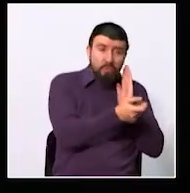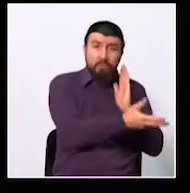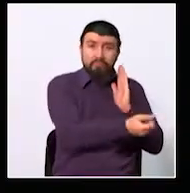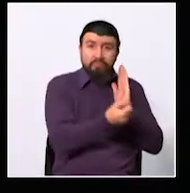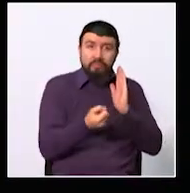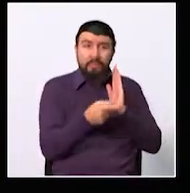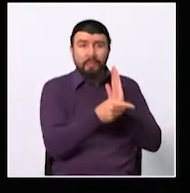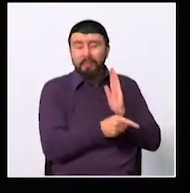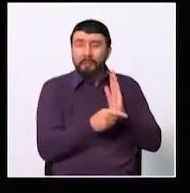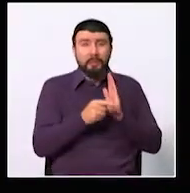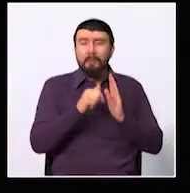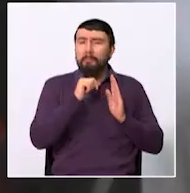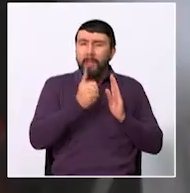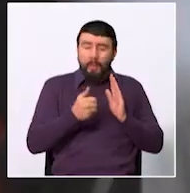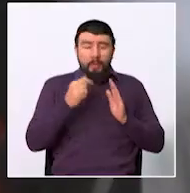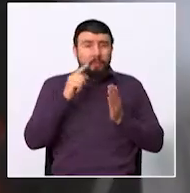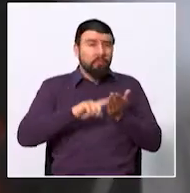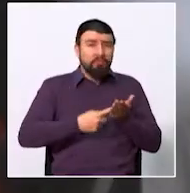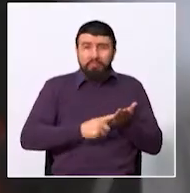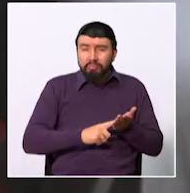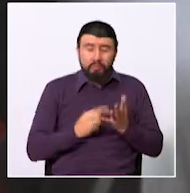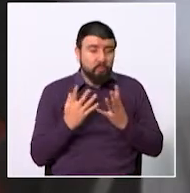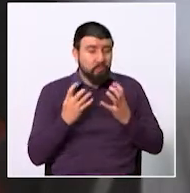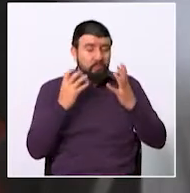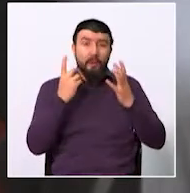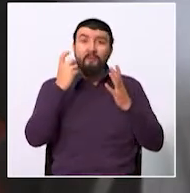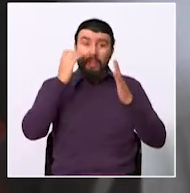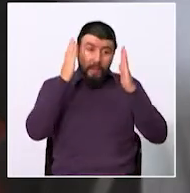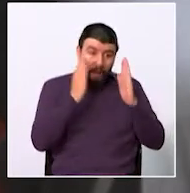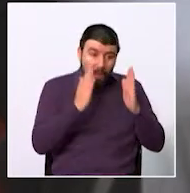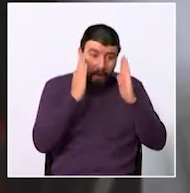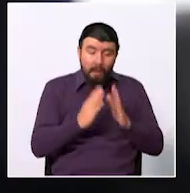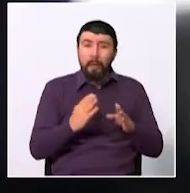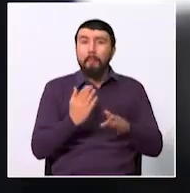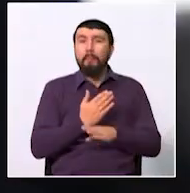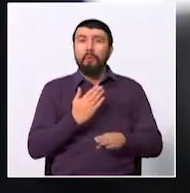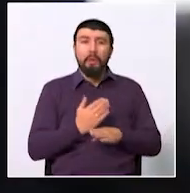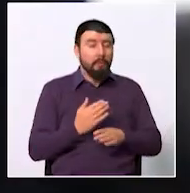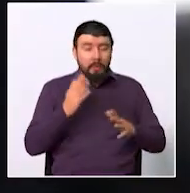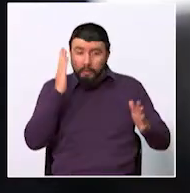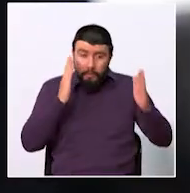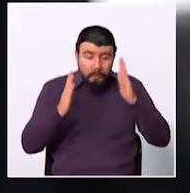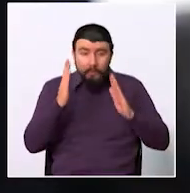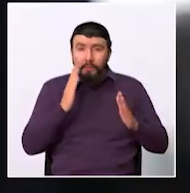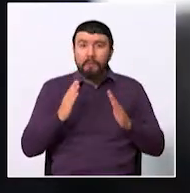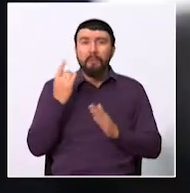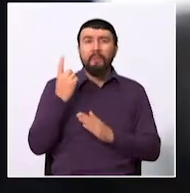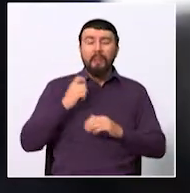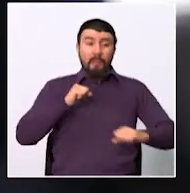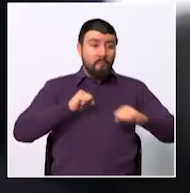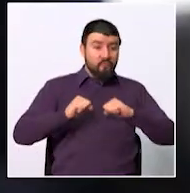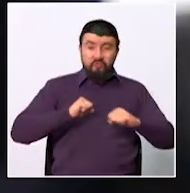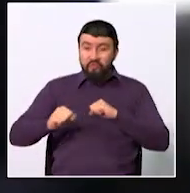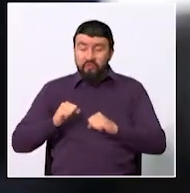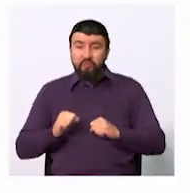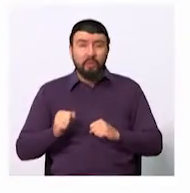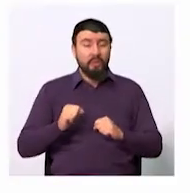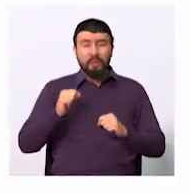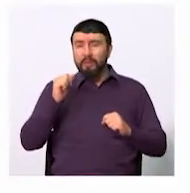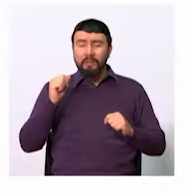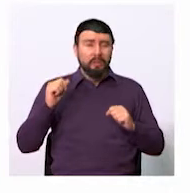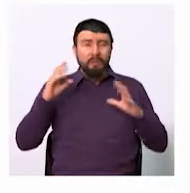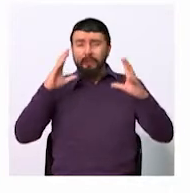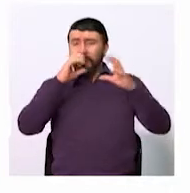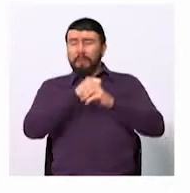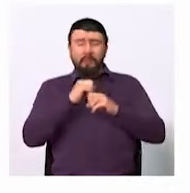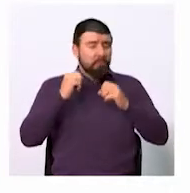ansiedad insomnio estrés falta de concentración problemas cognitivos carencia de productividad pesadillas y dolores de